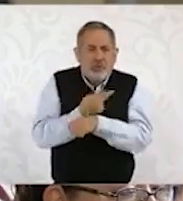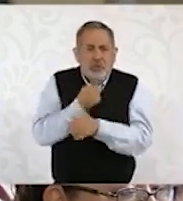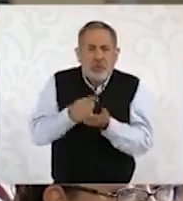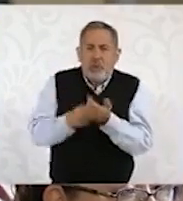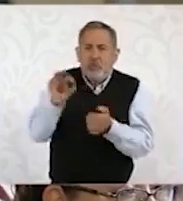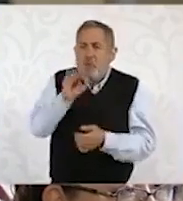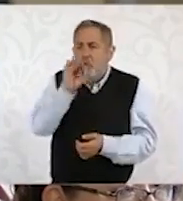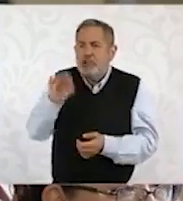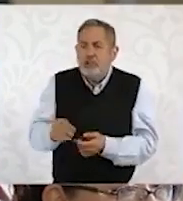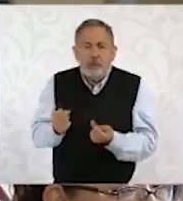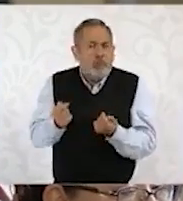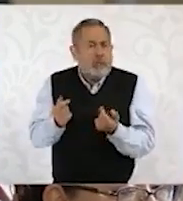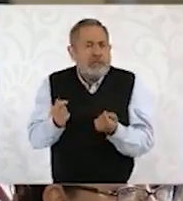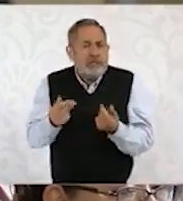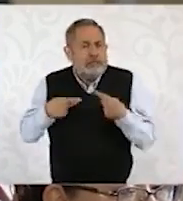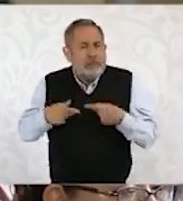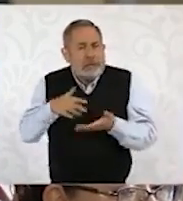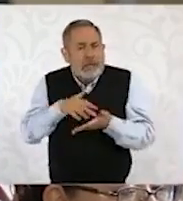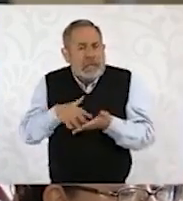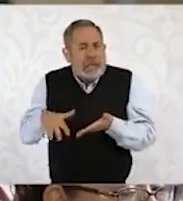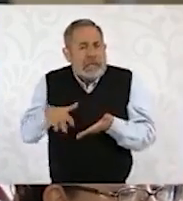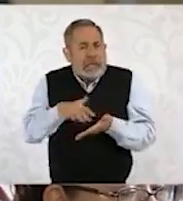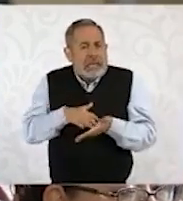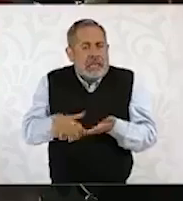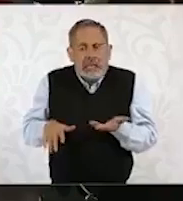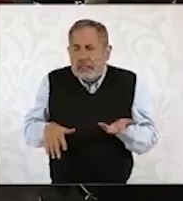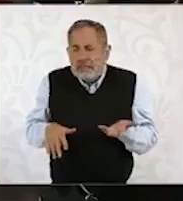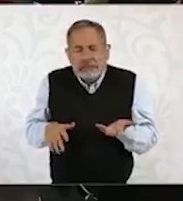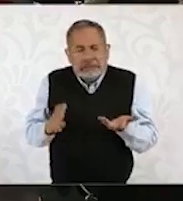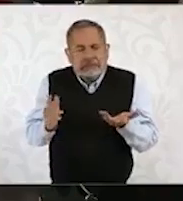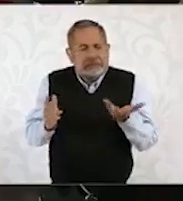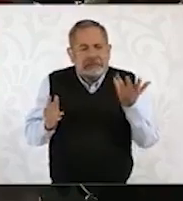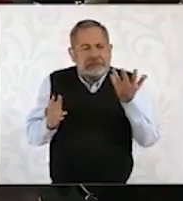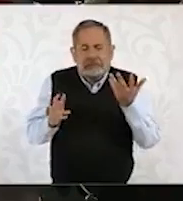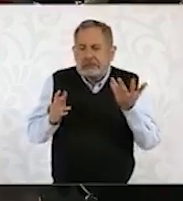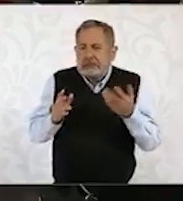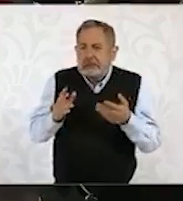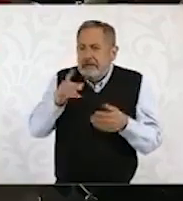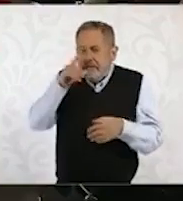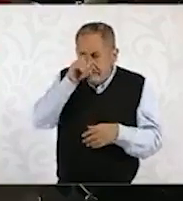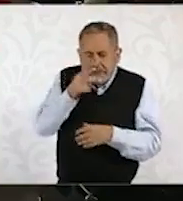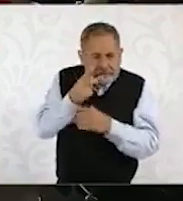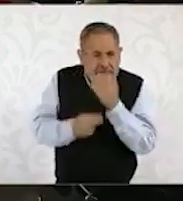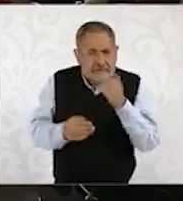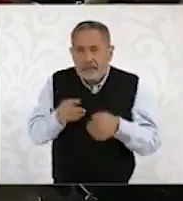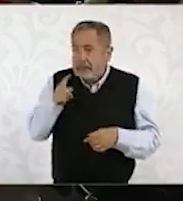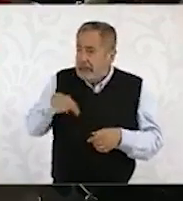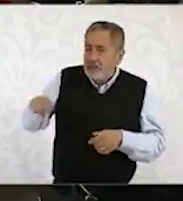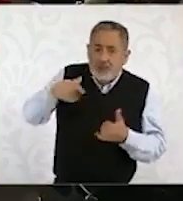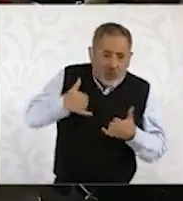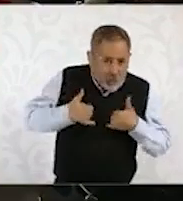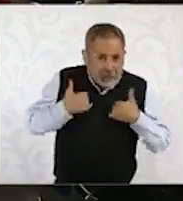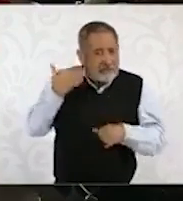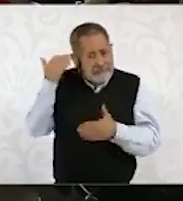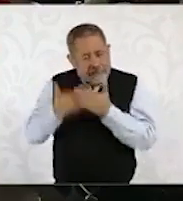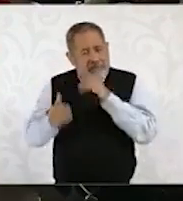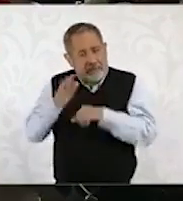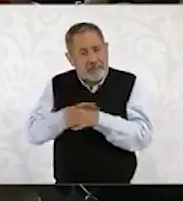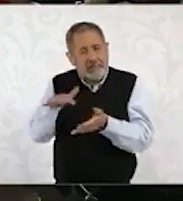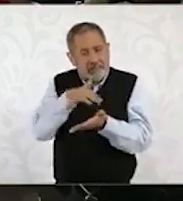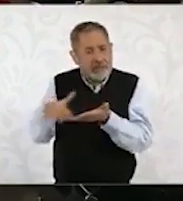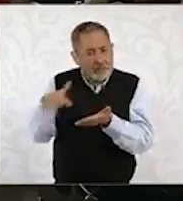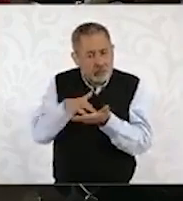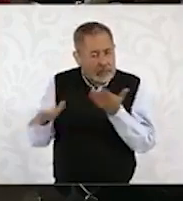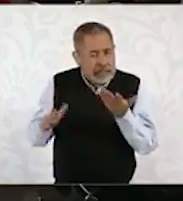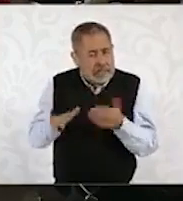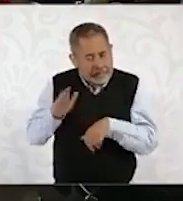porque es como una especie de paréntesis o de hoyo negro que no alcanzamos a ver, no solamente las